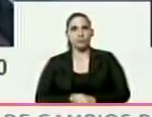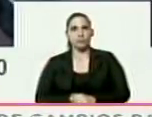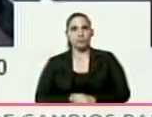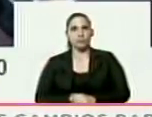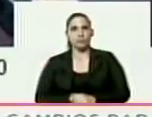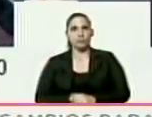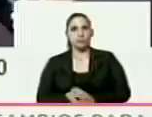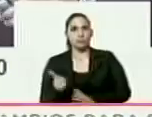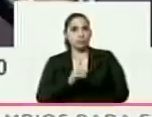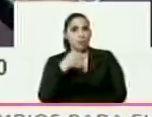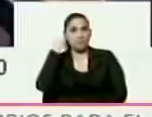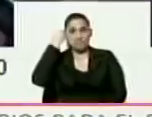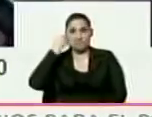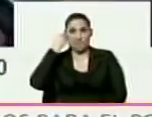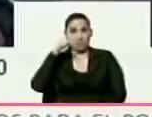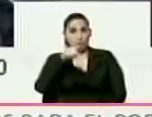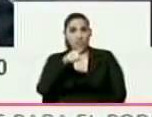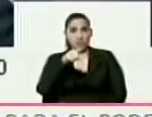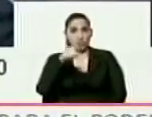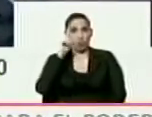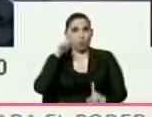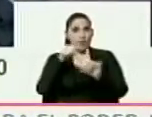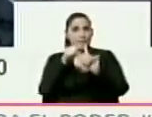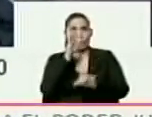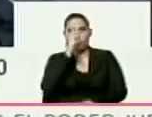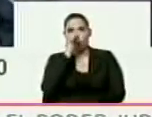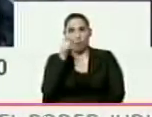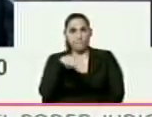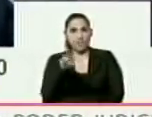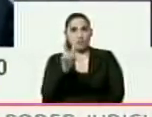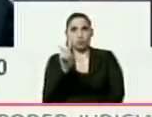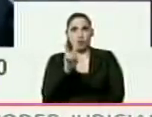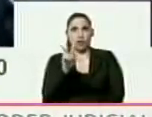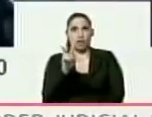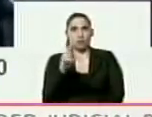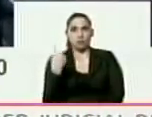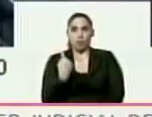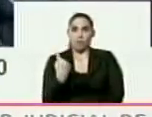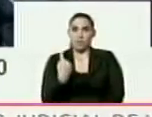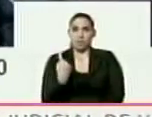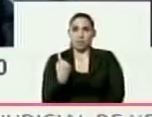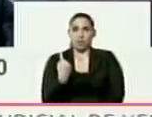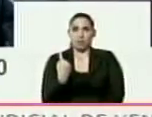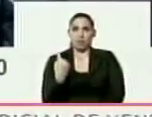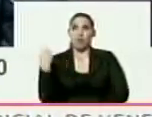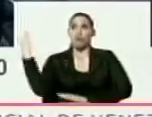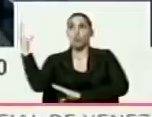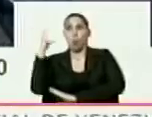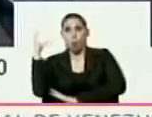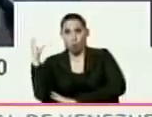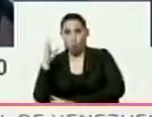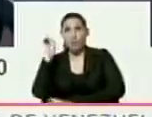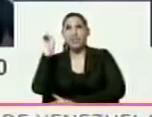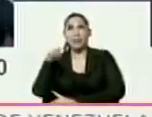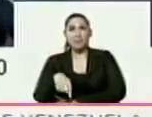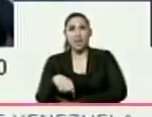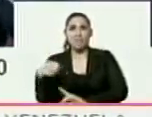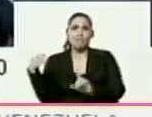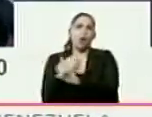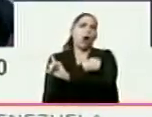No crean que es objeto de burlas en Venezuela, nada más. En Colombia lo han